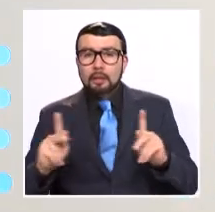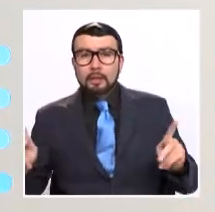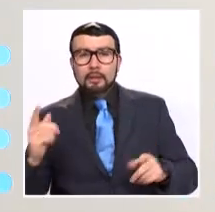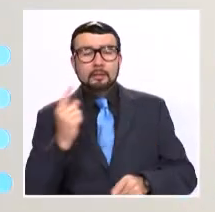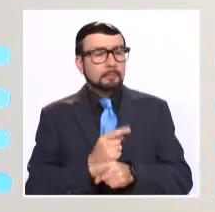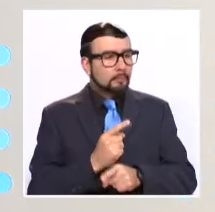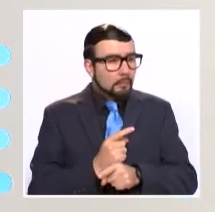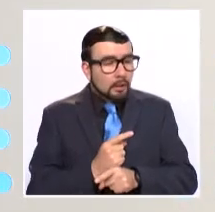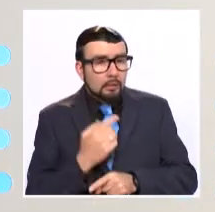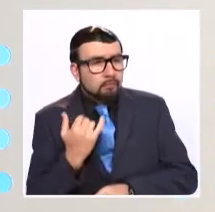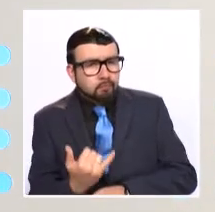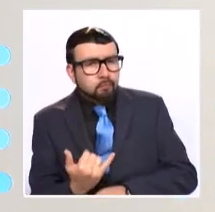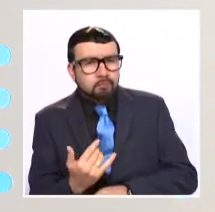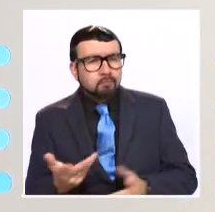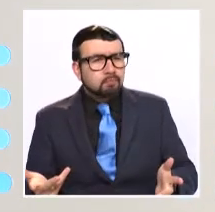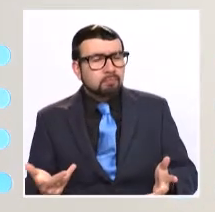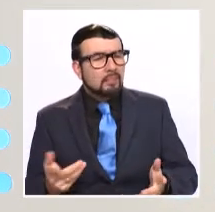vacuna?